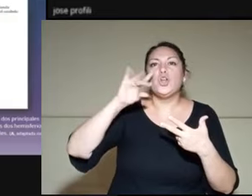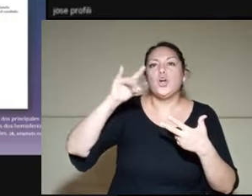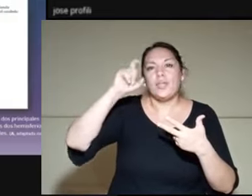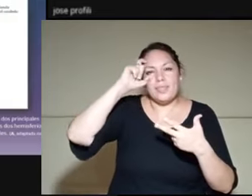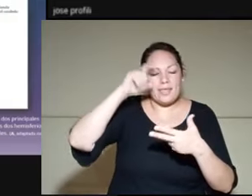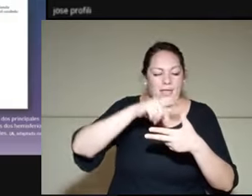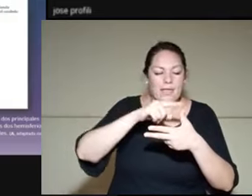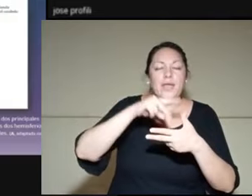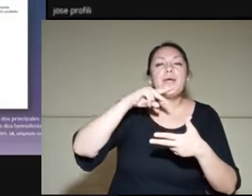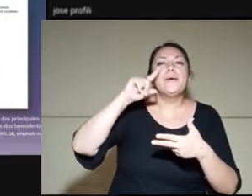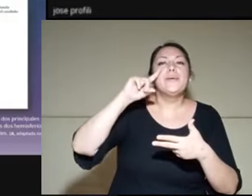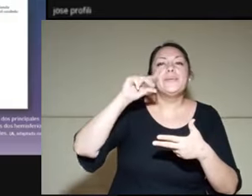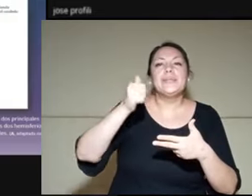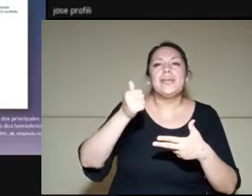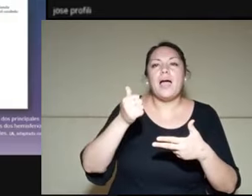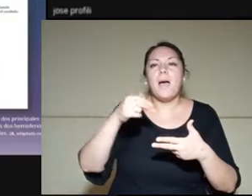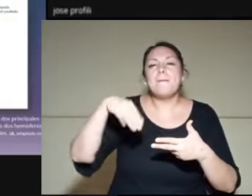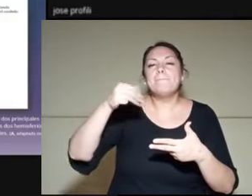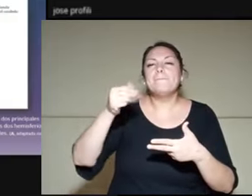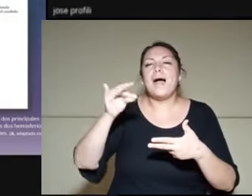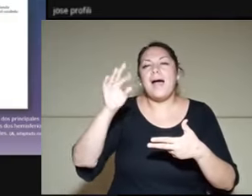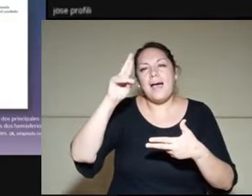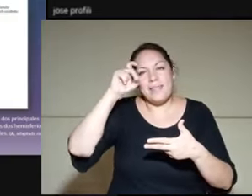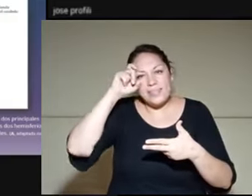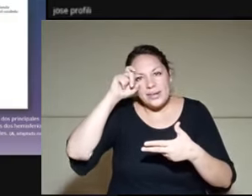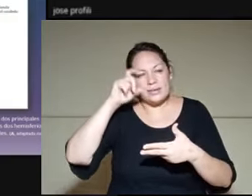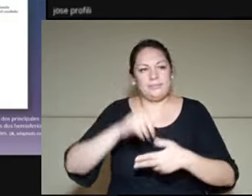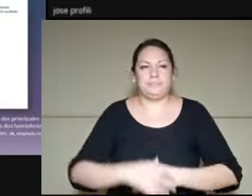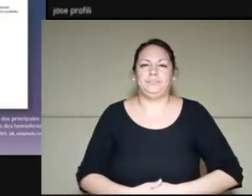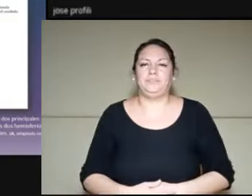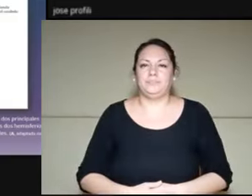madre está bien pegada al tejido cerebral.